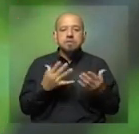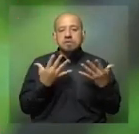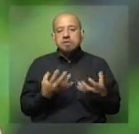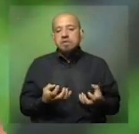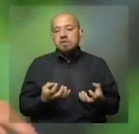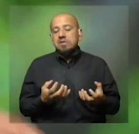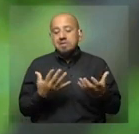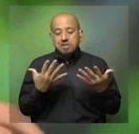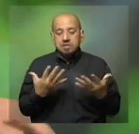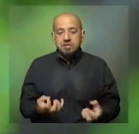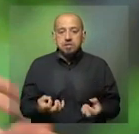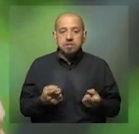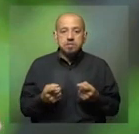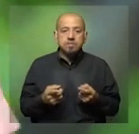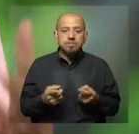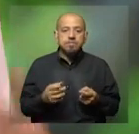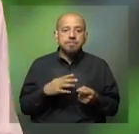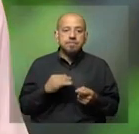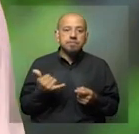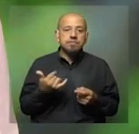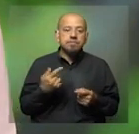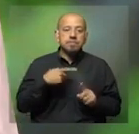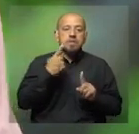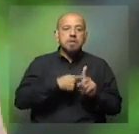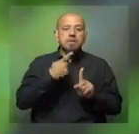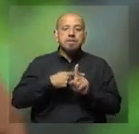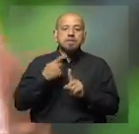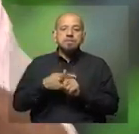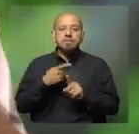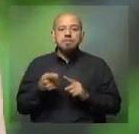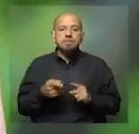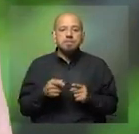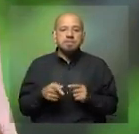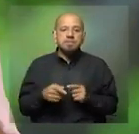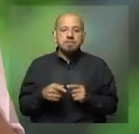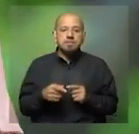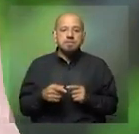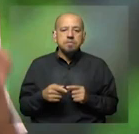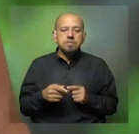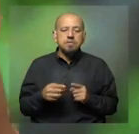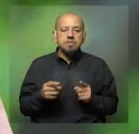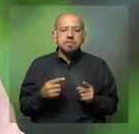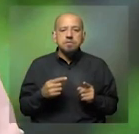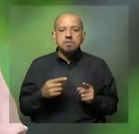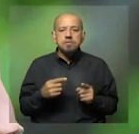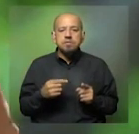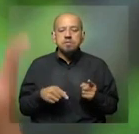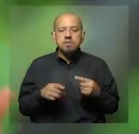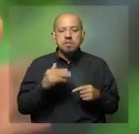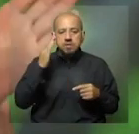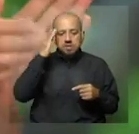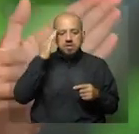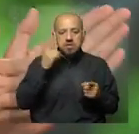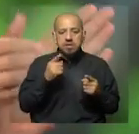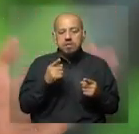viene, está instalada ya desde hace muchos meses, rápidamente por tirar algunas cifras, pero está bueno eso